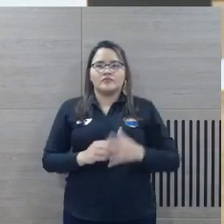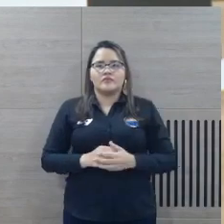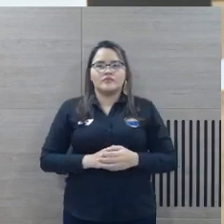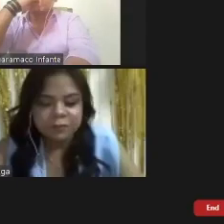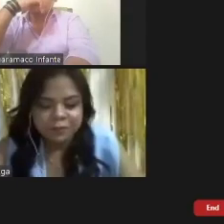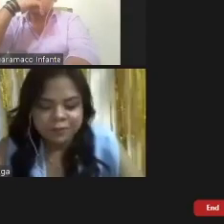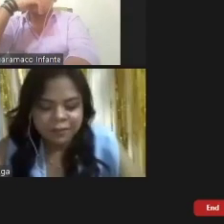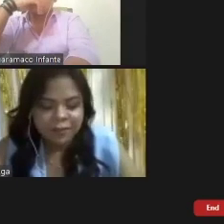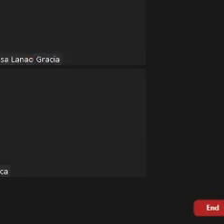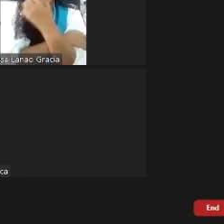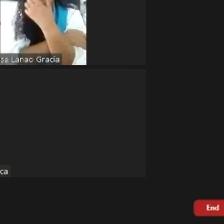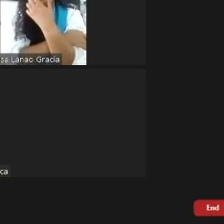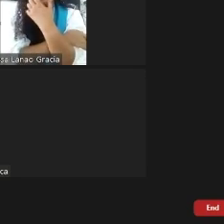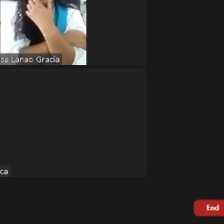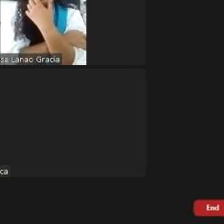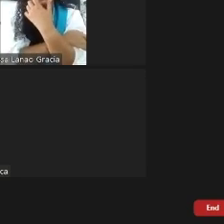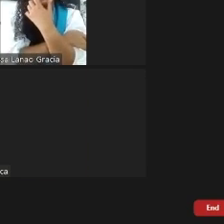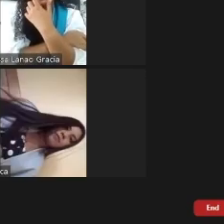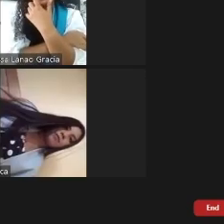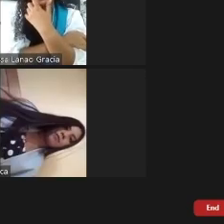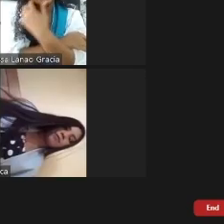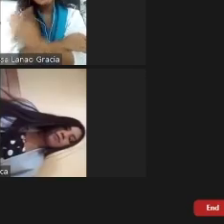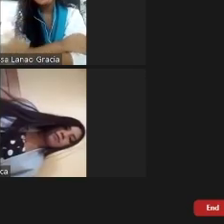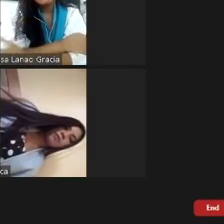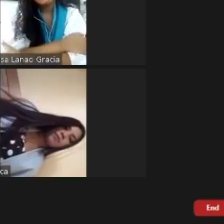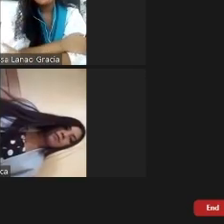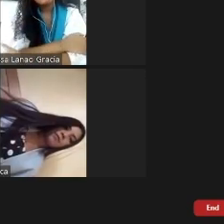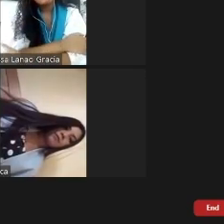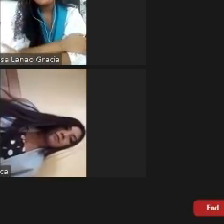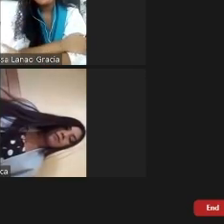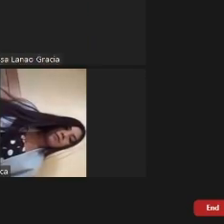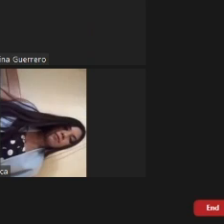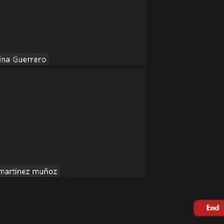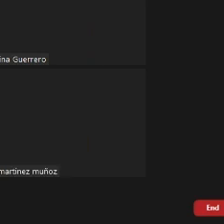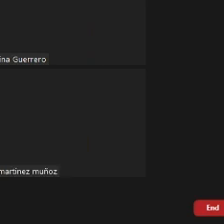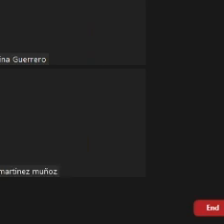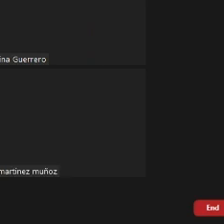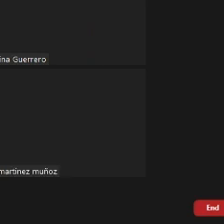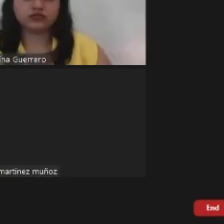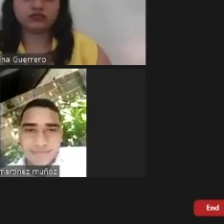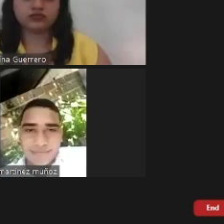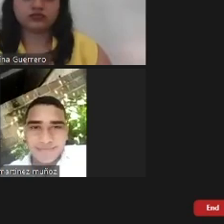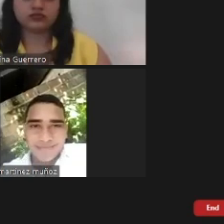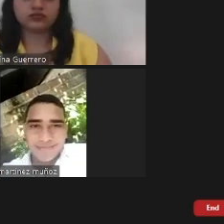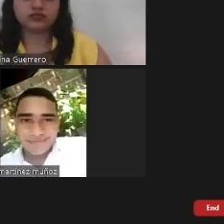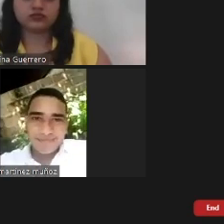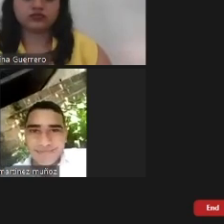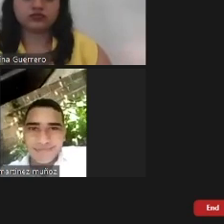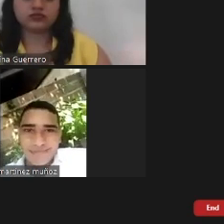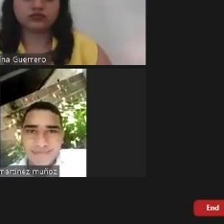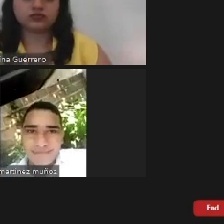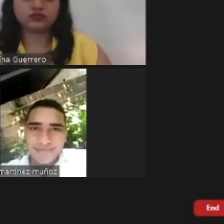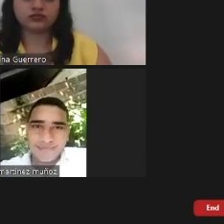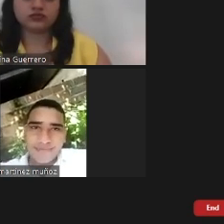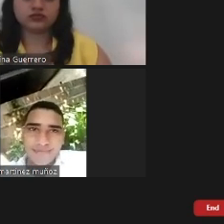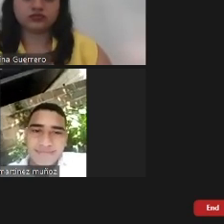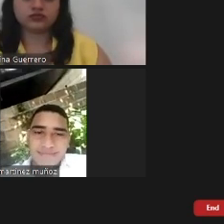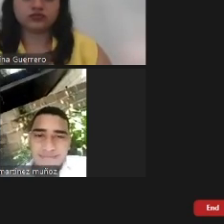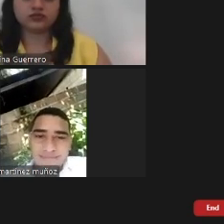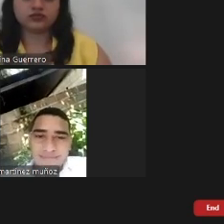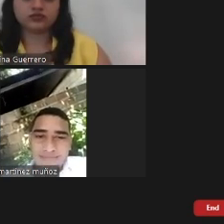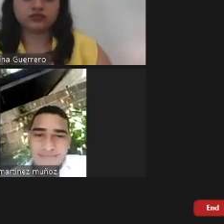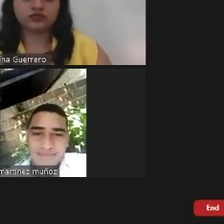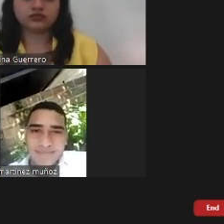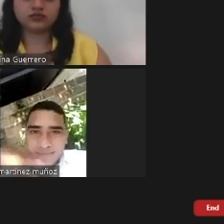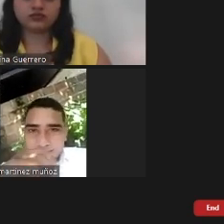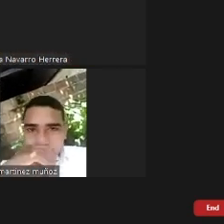Parrains Vargas. Geraldine Judith Lobo Valdeblanques. Paola Marcela Olmos Bravo. Daniel Camilo